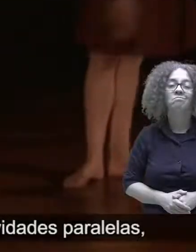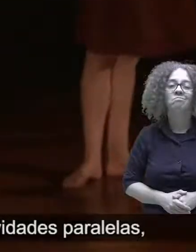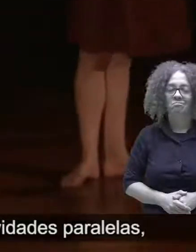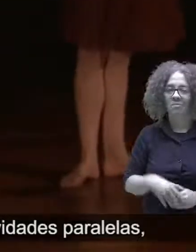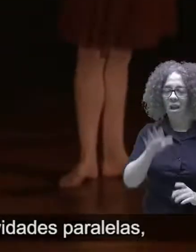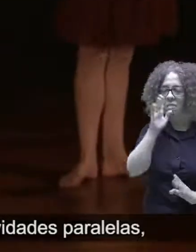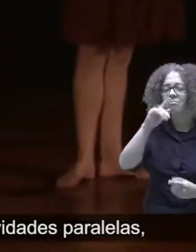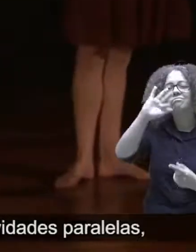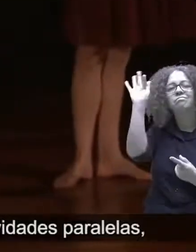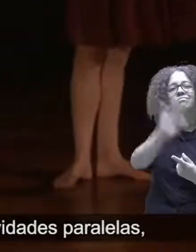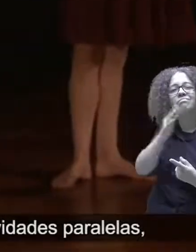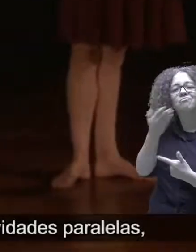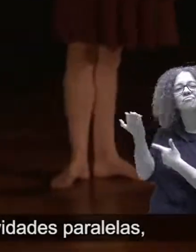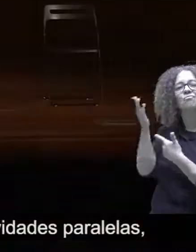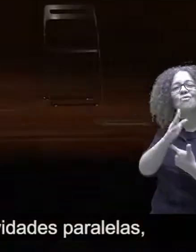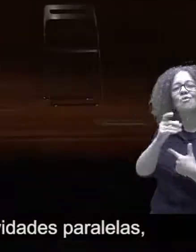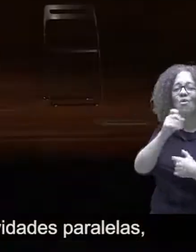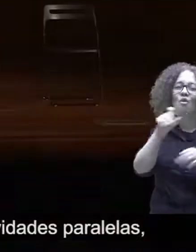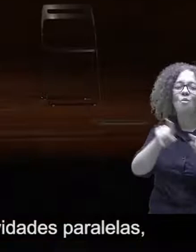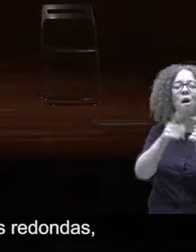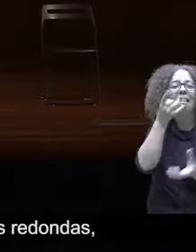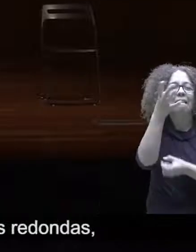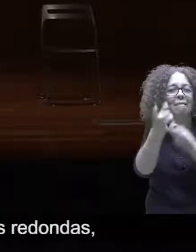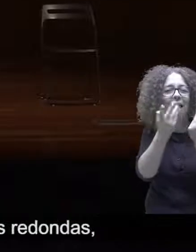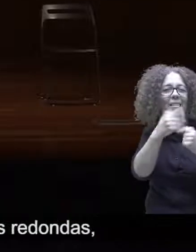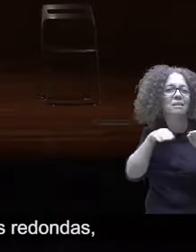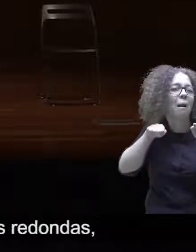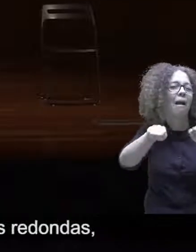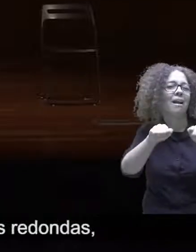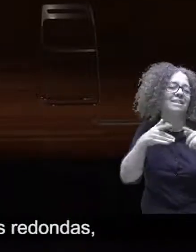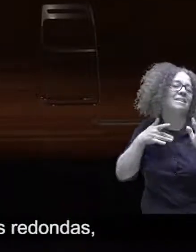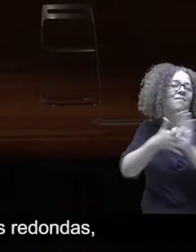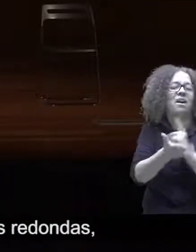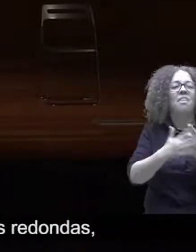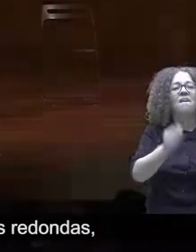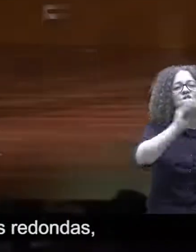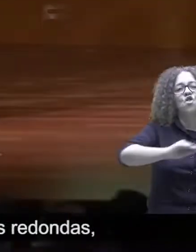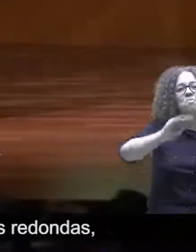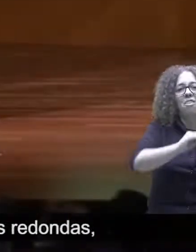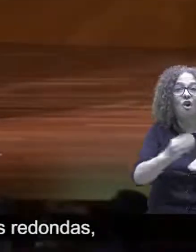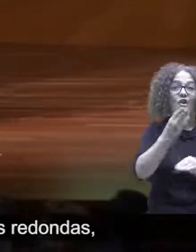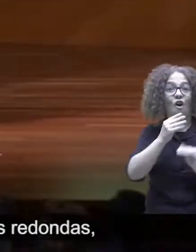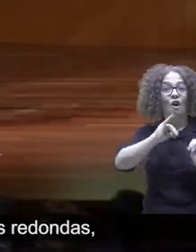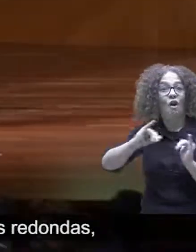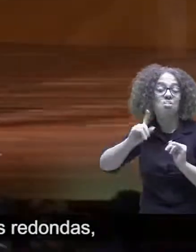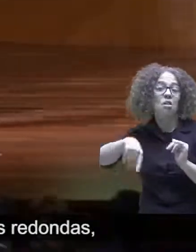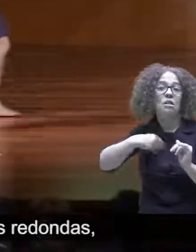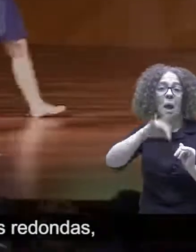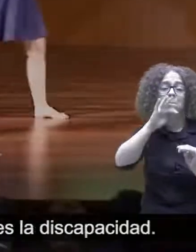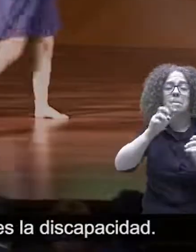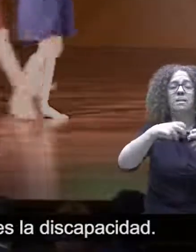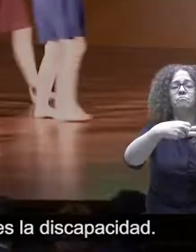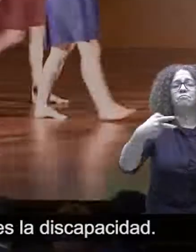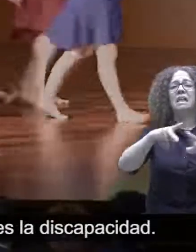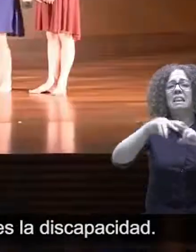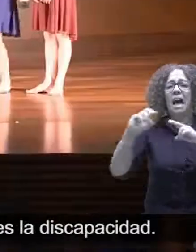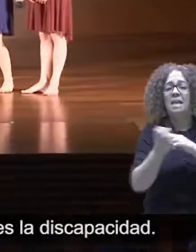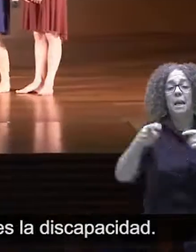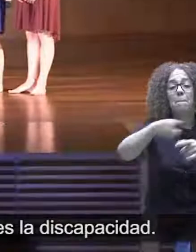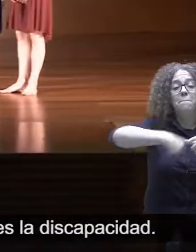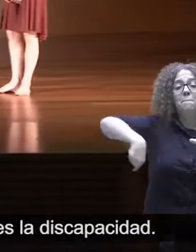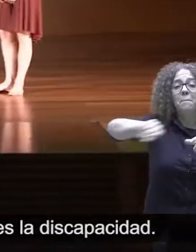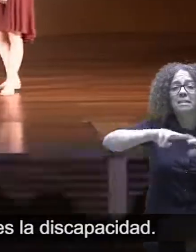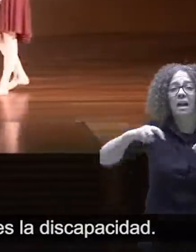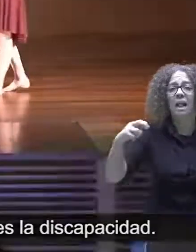La muestra se complementa con un programa de actividades paralelas, tanto de formación como de ocio. Talleres, mesas redondas, ciclos de